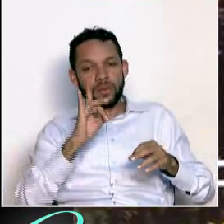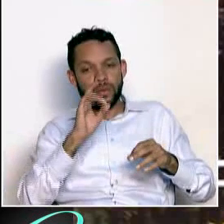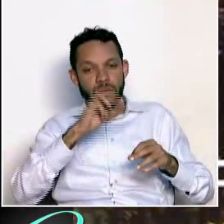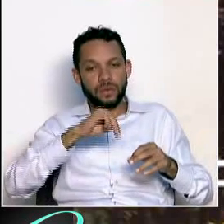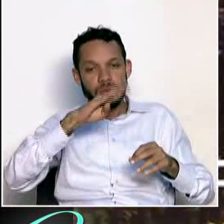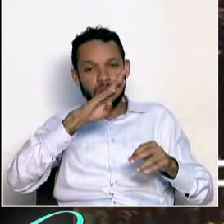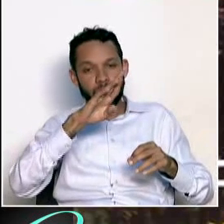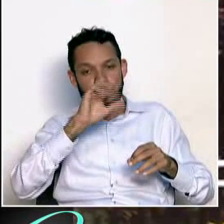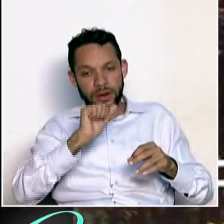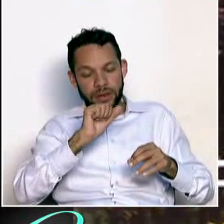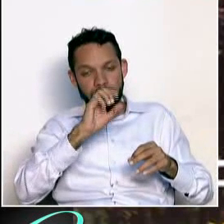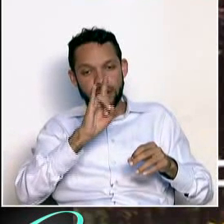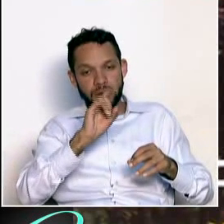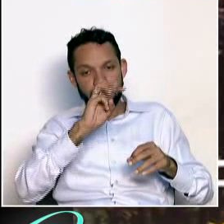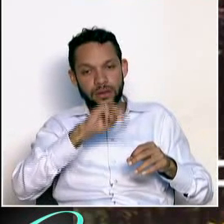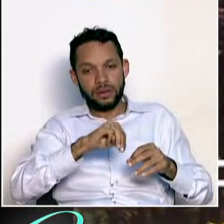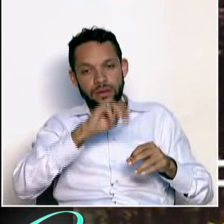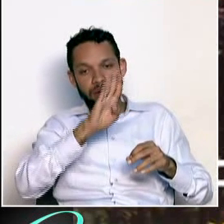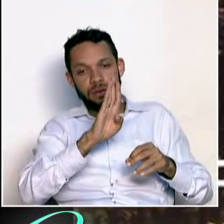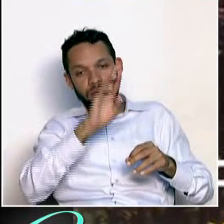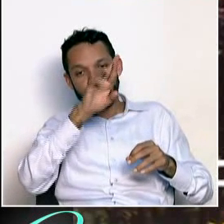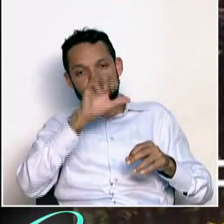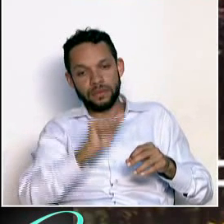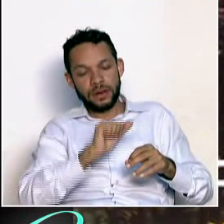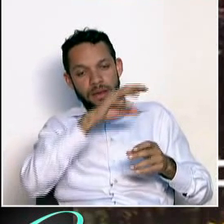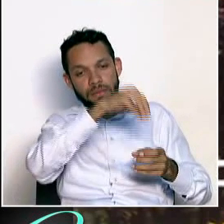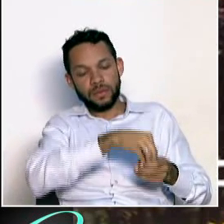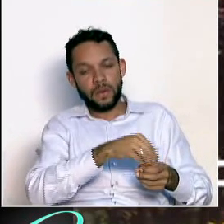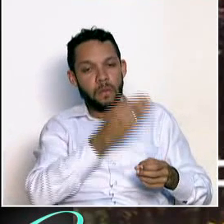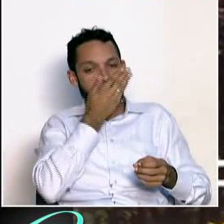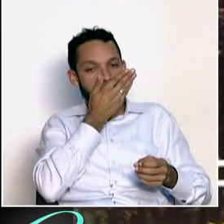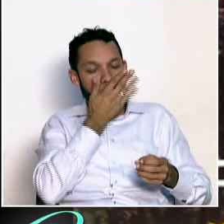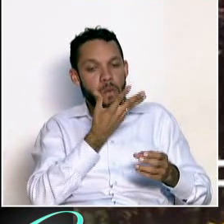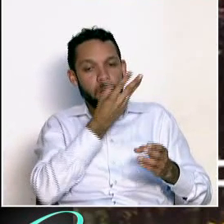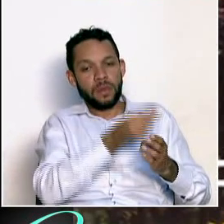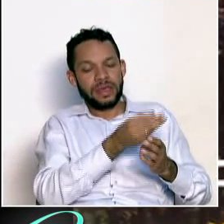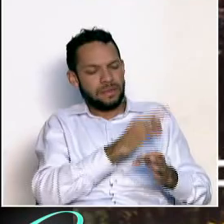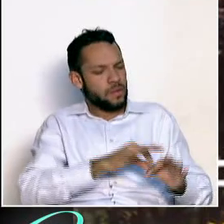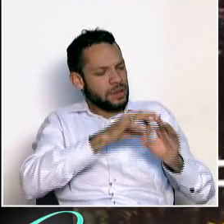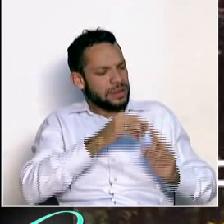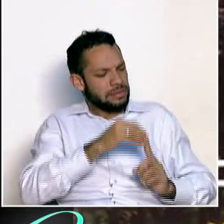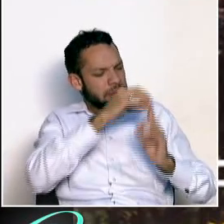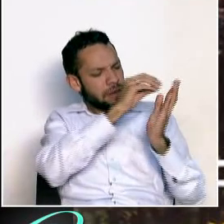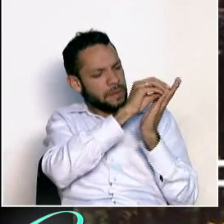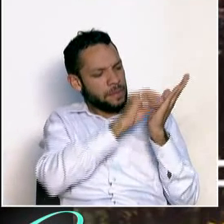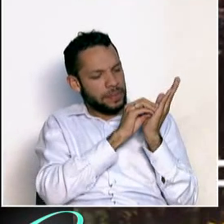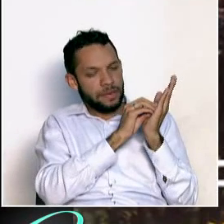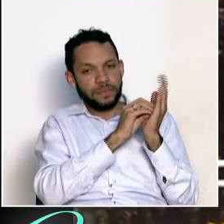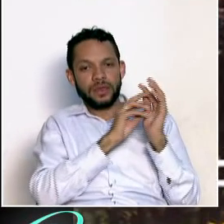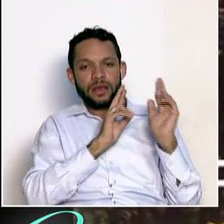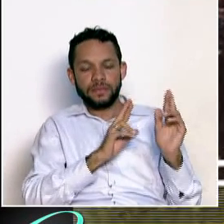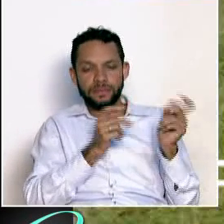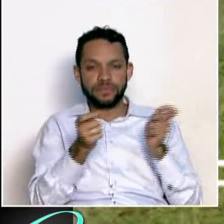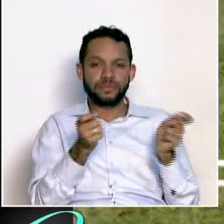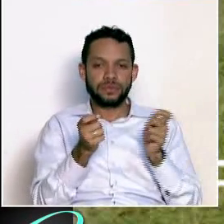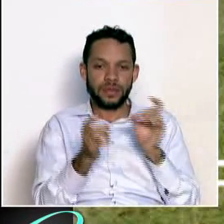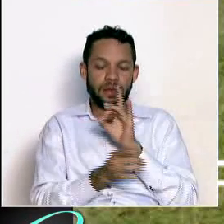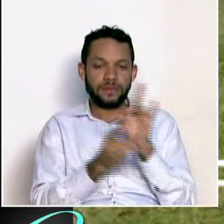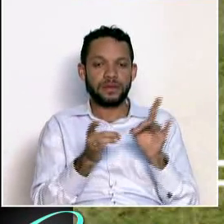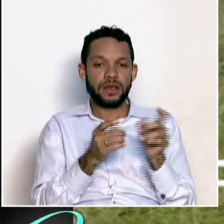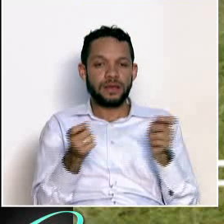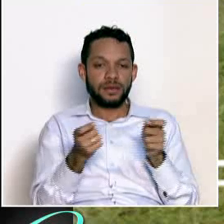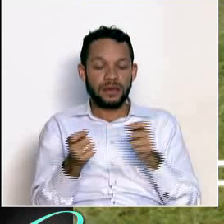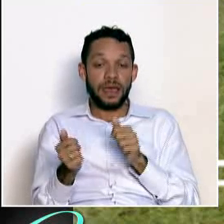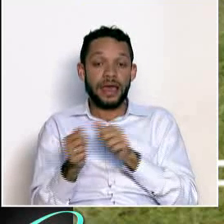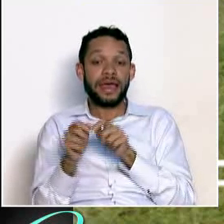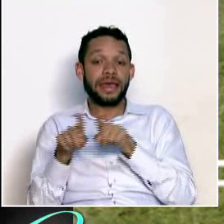Umbra. Es una remembranza y un reencuentro indígena, es algo maravilloso que maneja y es propietaria mi